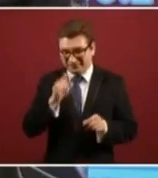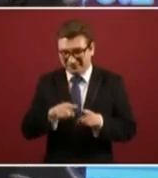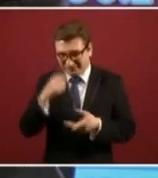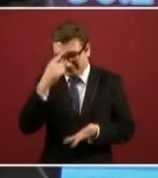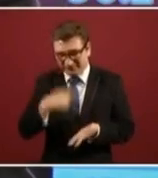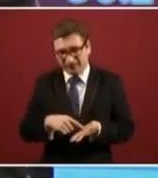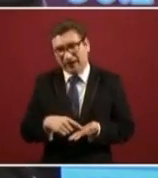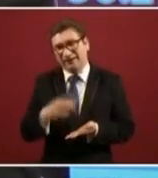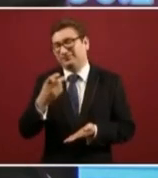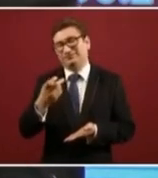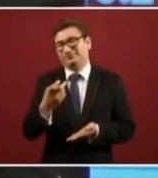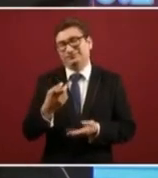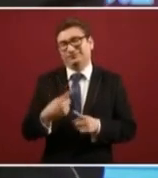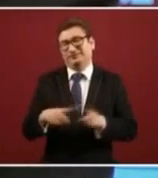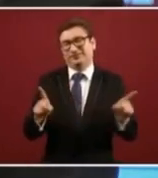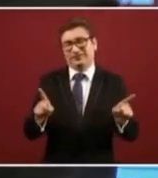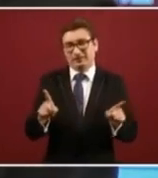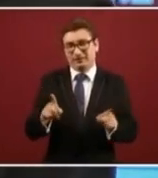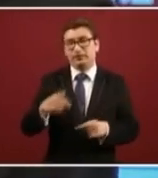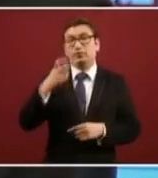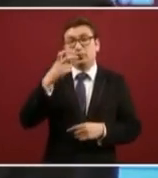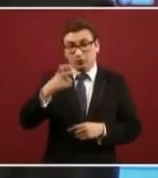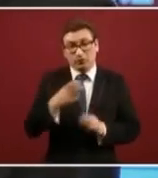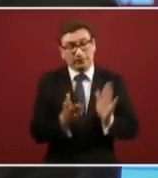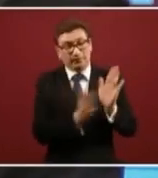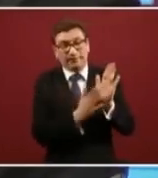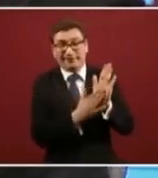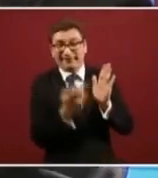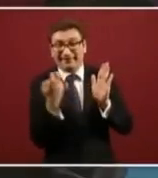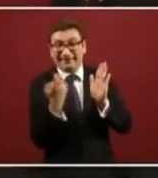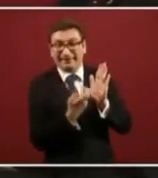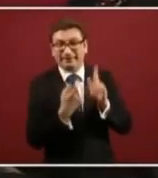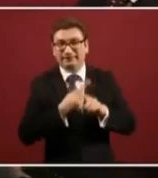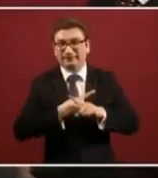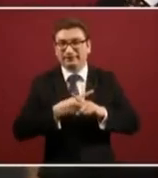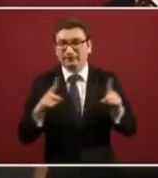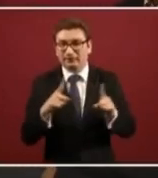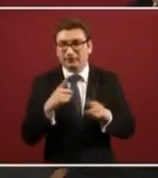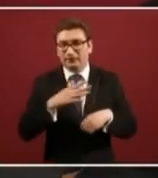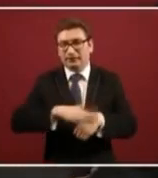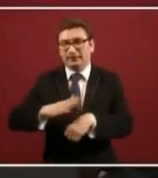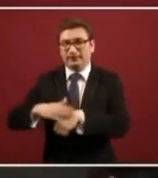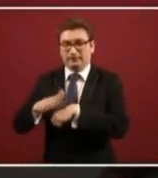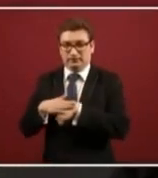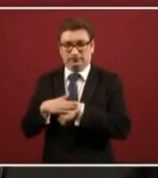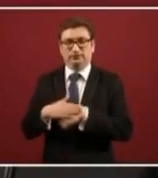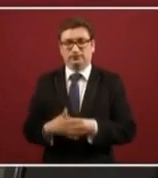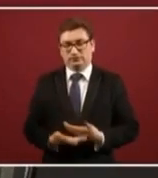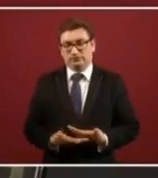Entonces, por eso quería llamar la atención. No hay